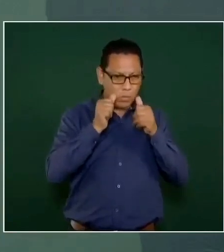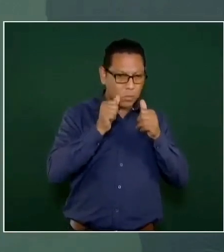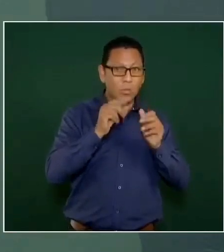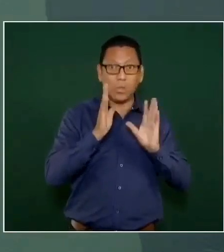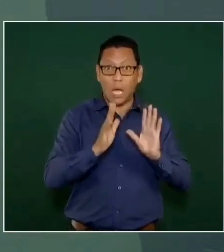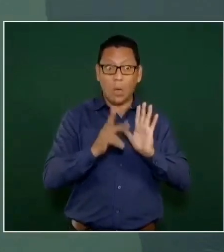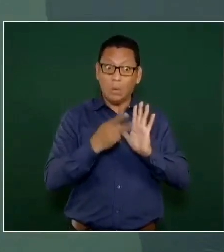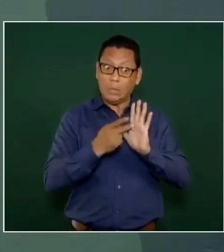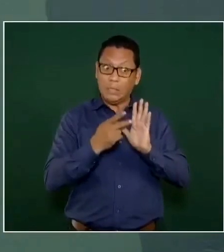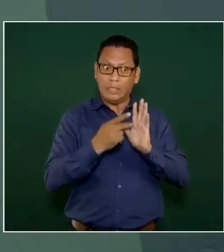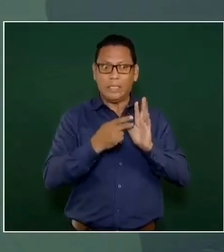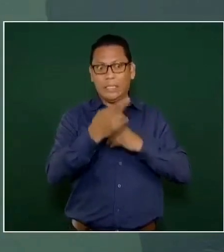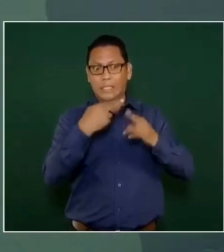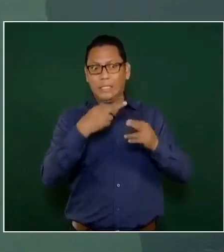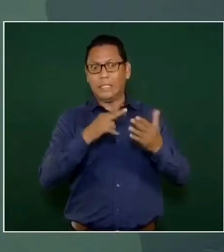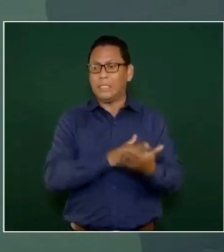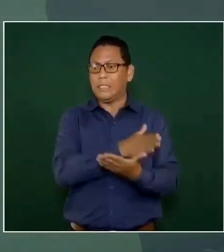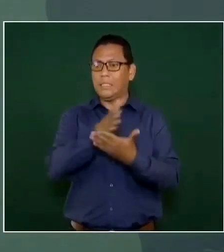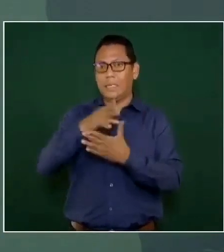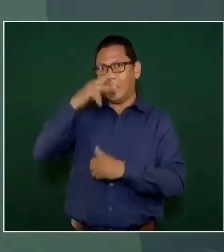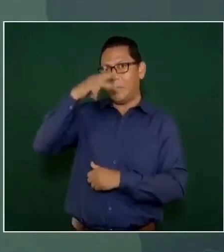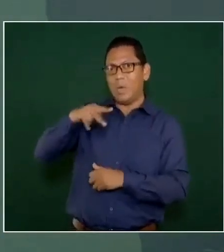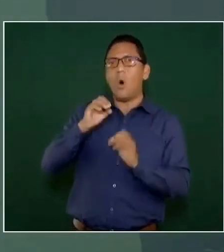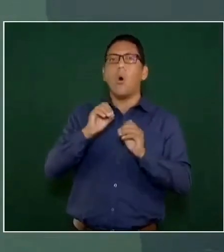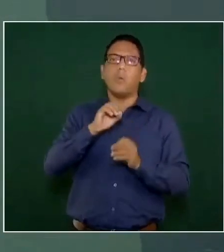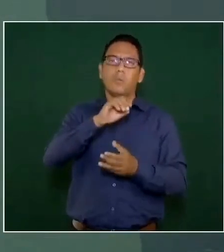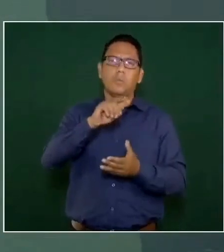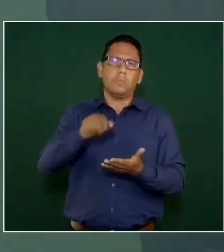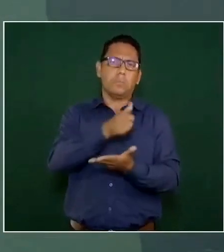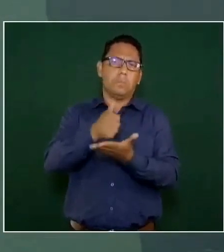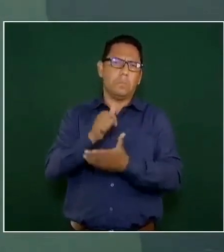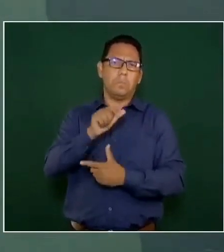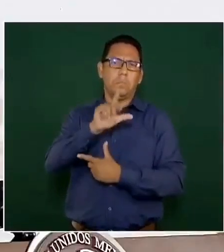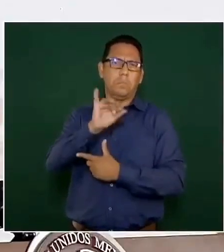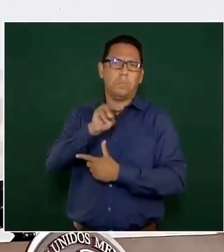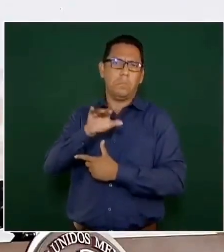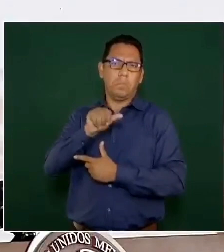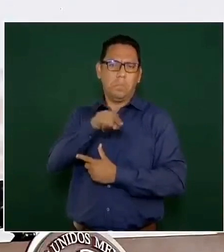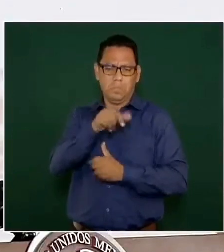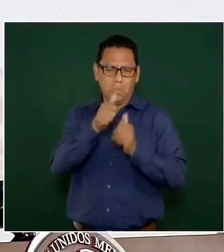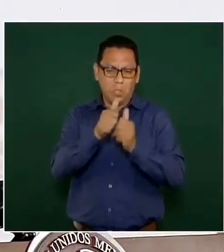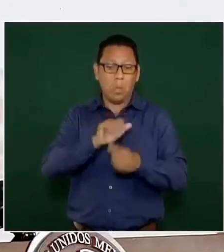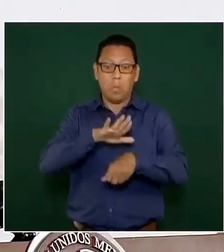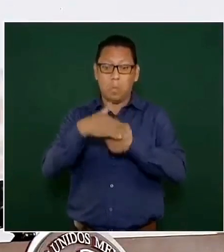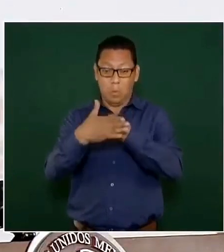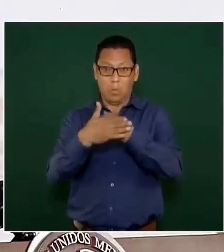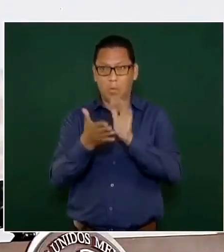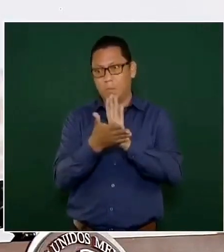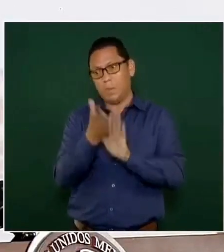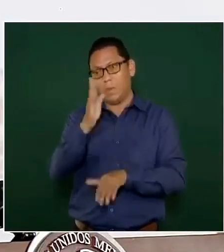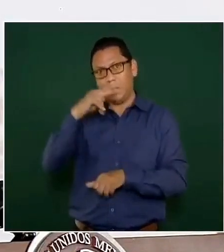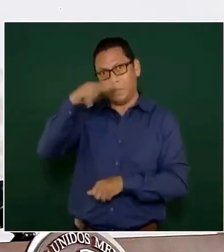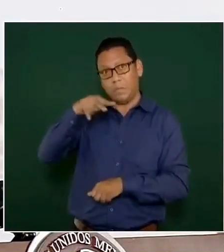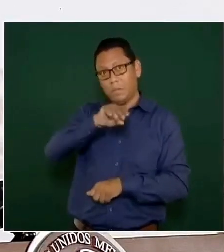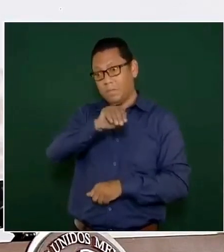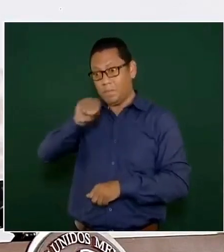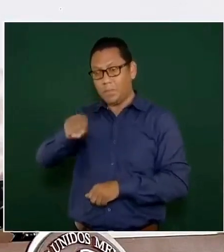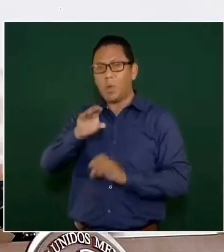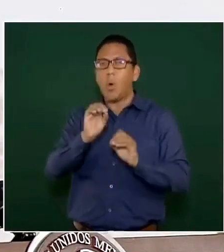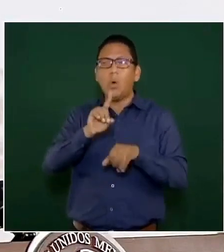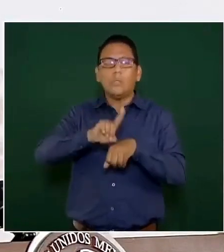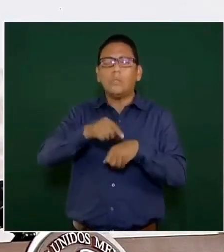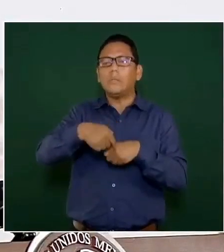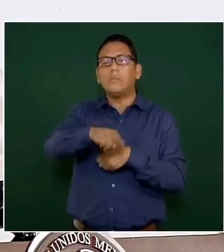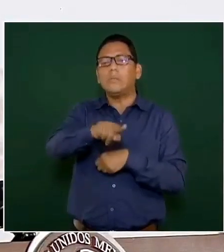regresar a México, o bien se encuentra en Lima, próxima a regresar a México, o quedándose unos días más